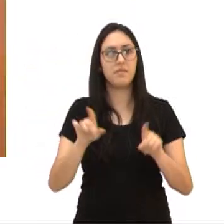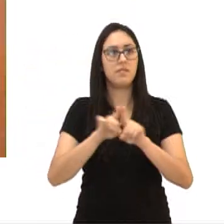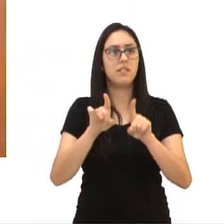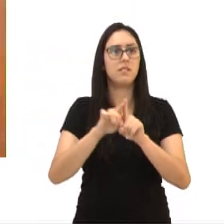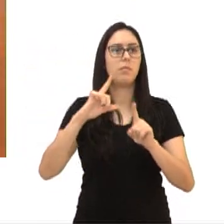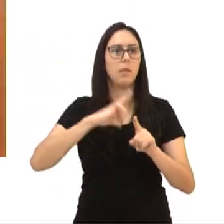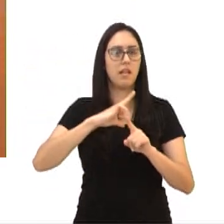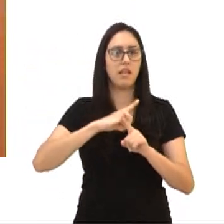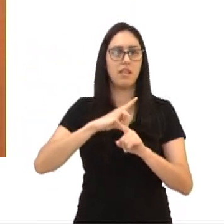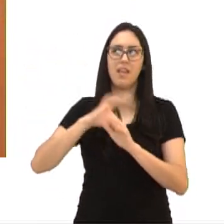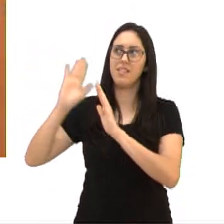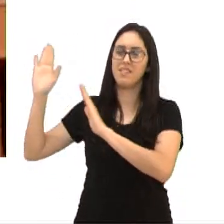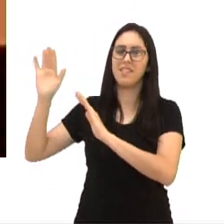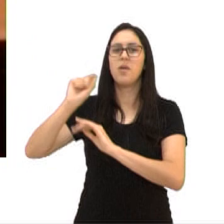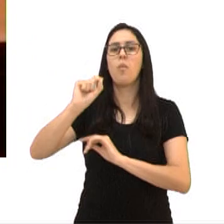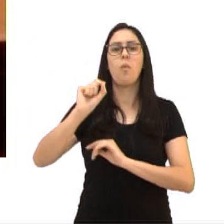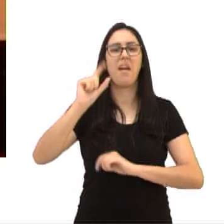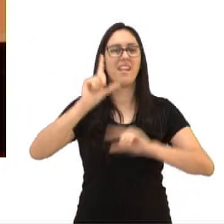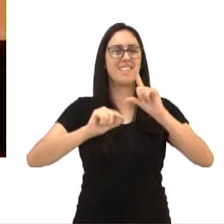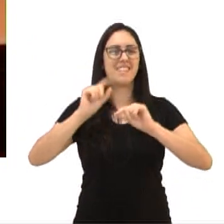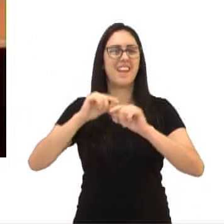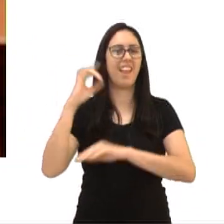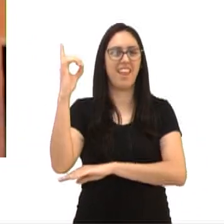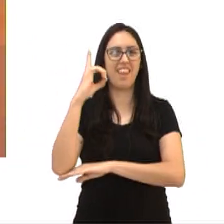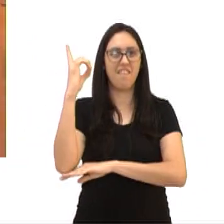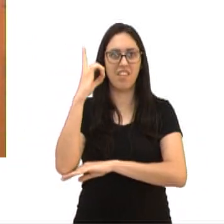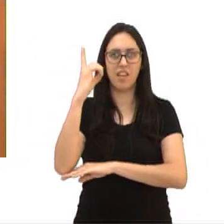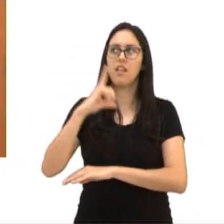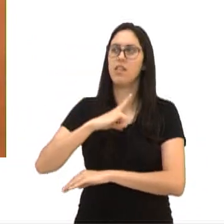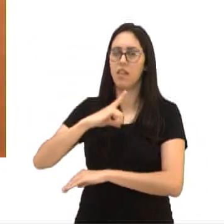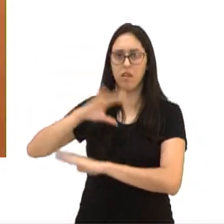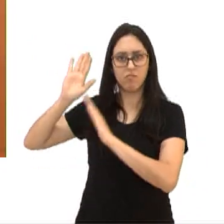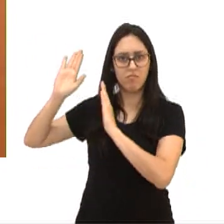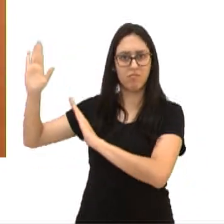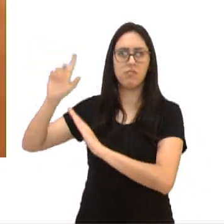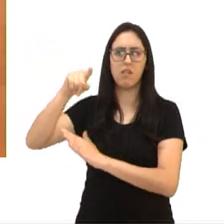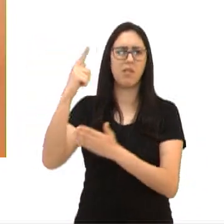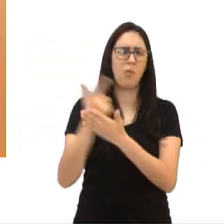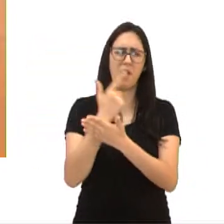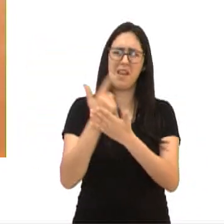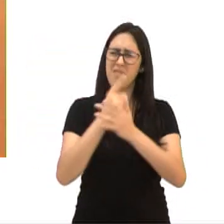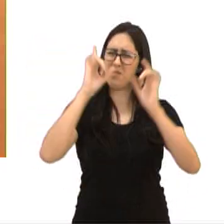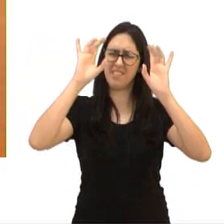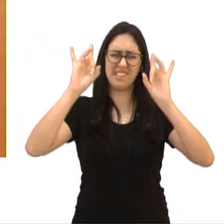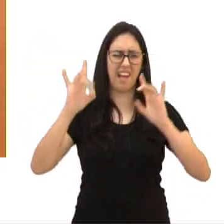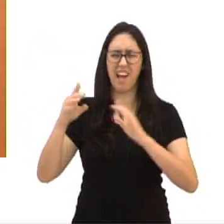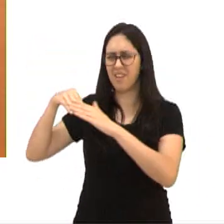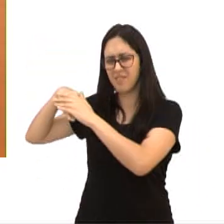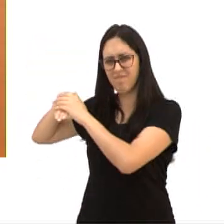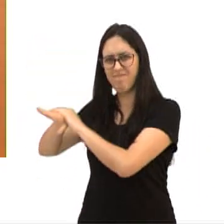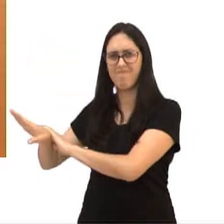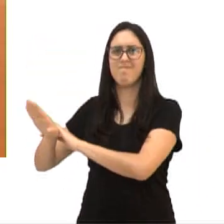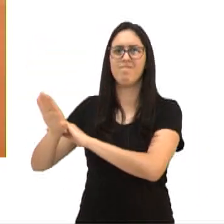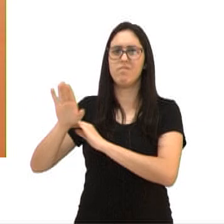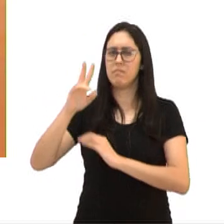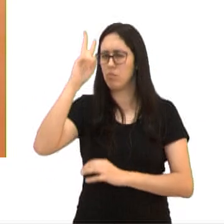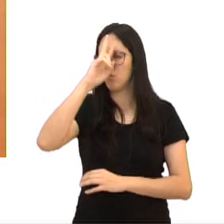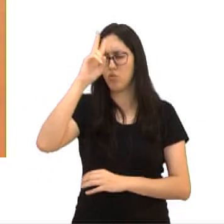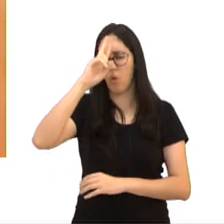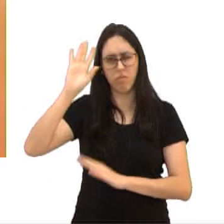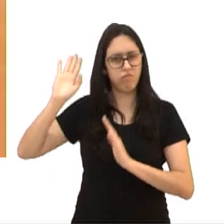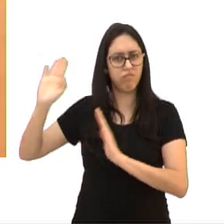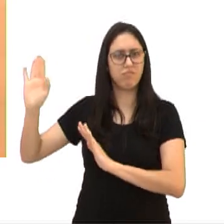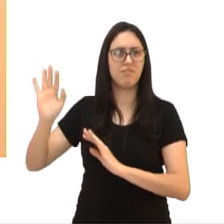cortinas con estrella de David, guardamos el libro sagrado, nuestro Pentateuco,